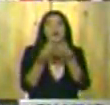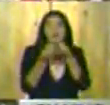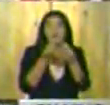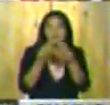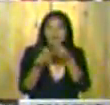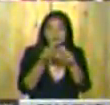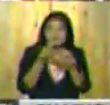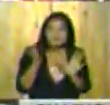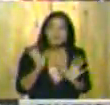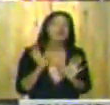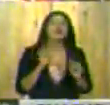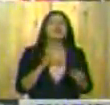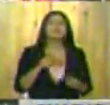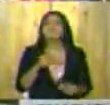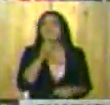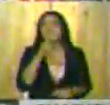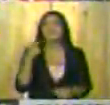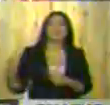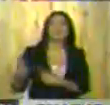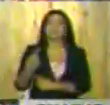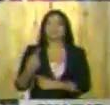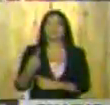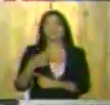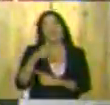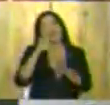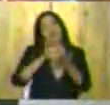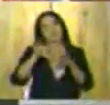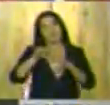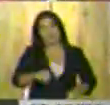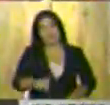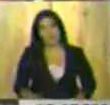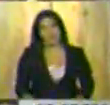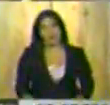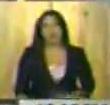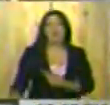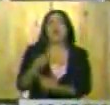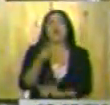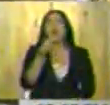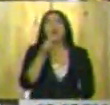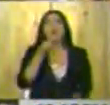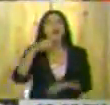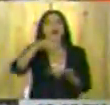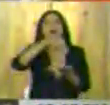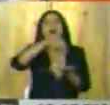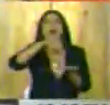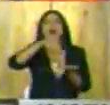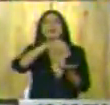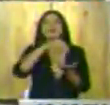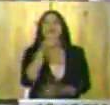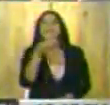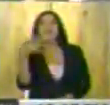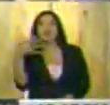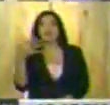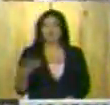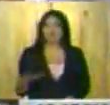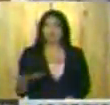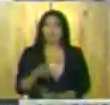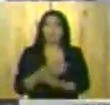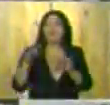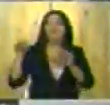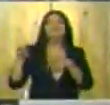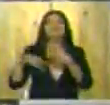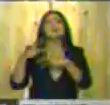conducta que nos impuso el capitalismo. Nos pusieron a comer harina precocida blanca, cuando